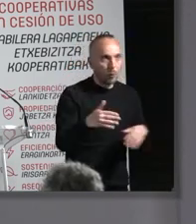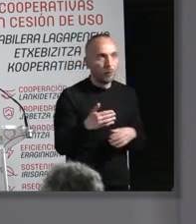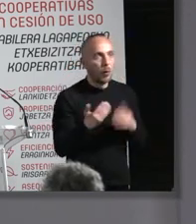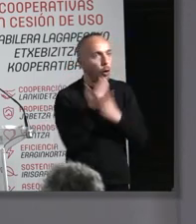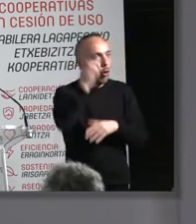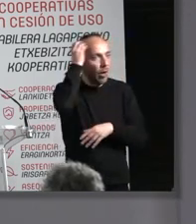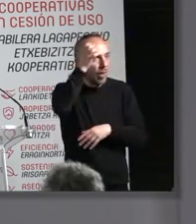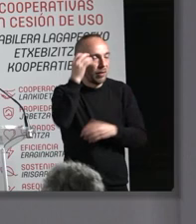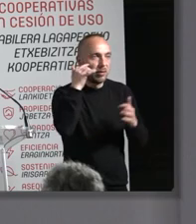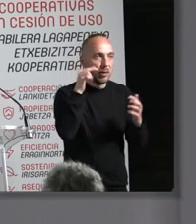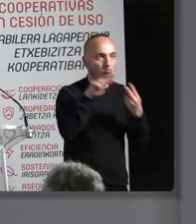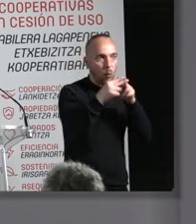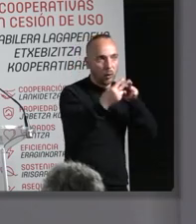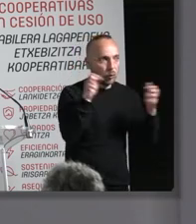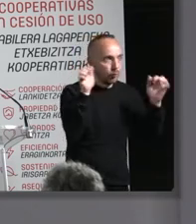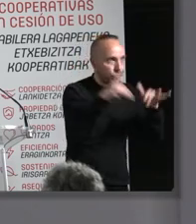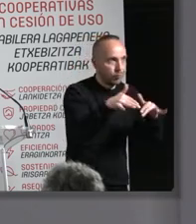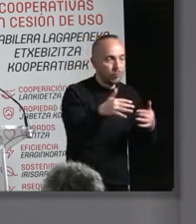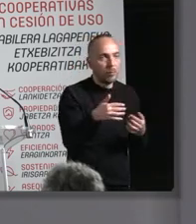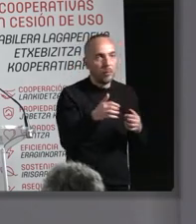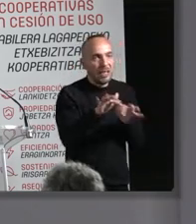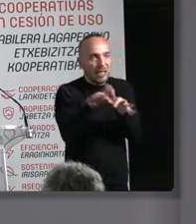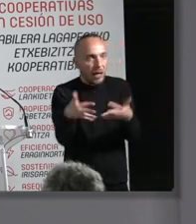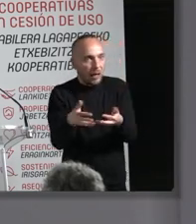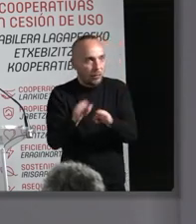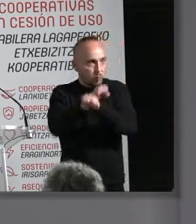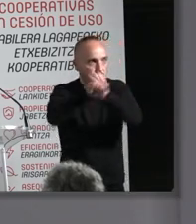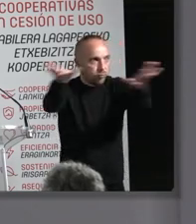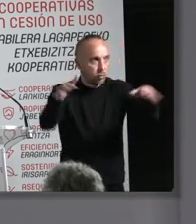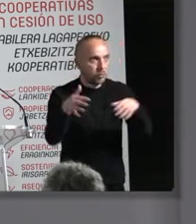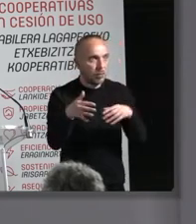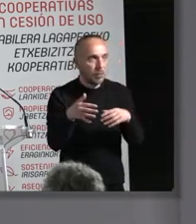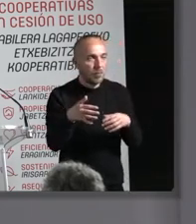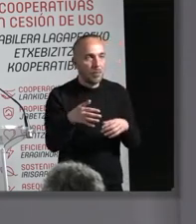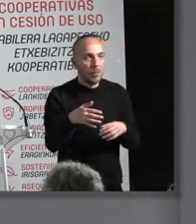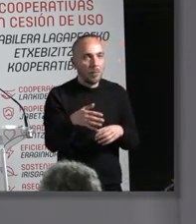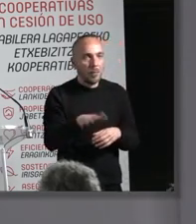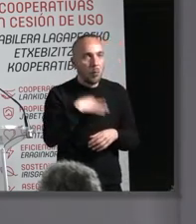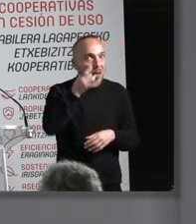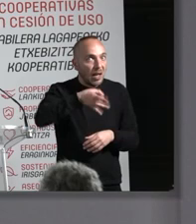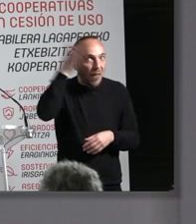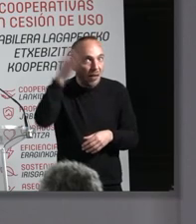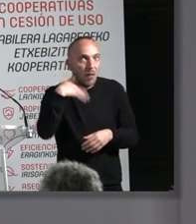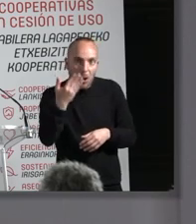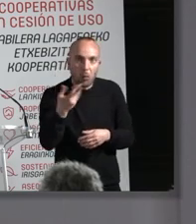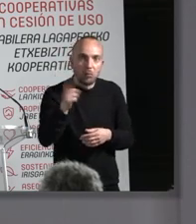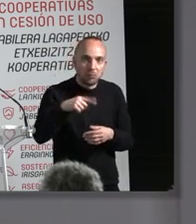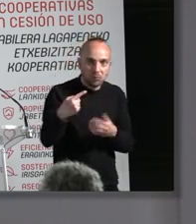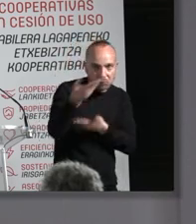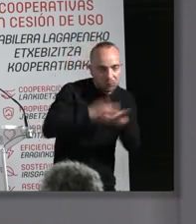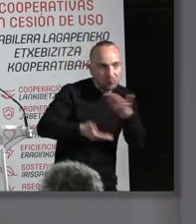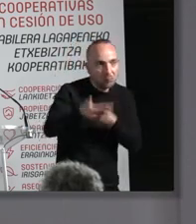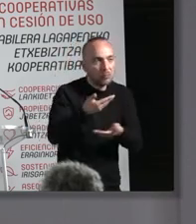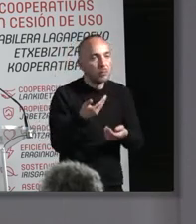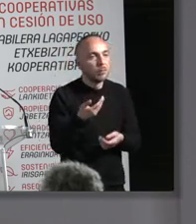comunicación, el estar presente en Internet, el poder acoger, ¿no?, cualquier iniciativa que exista. Y uno de los